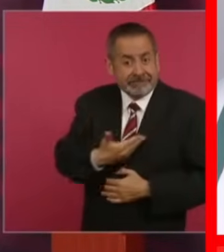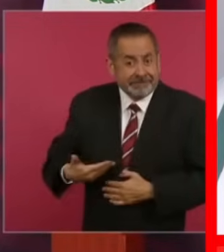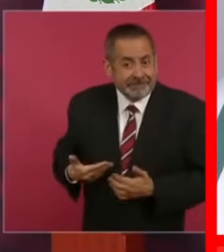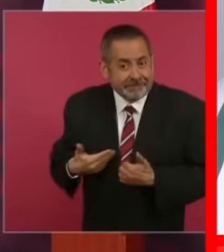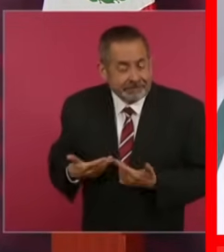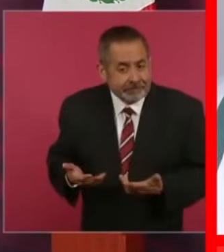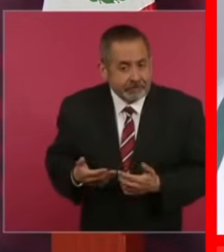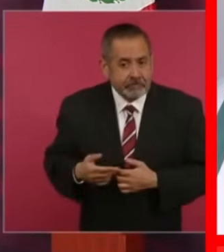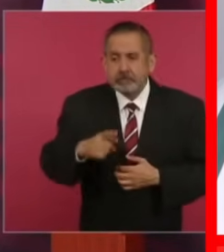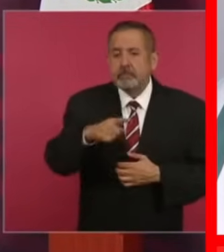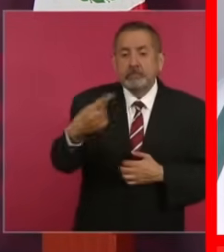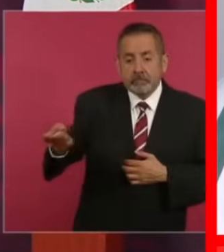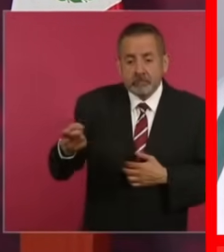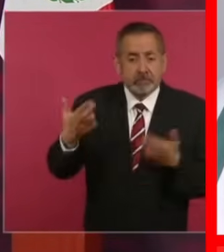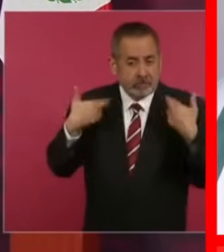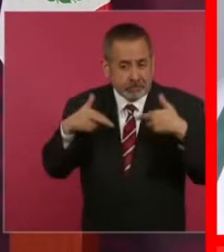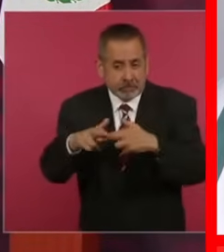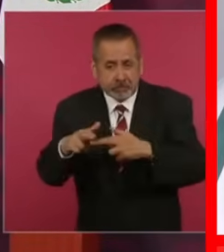porque un maestro